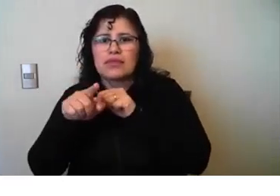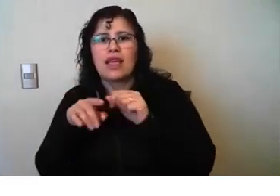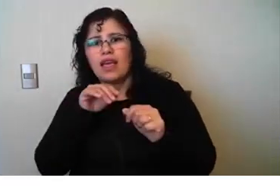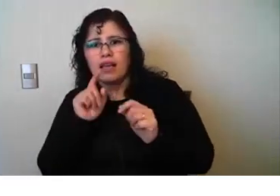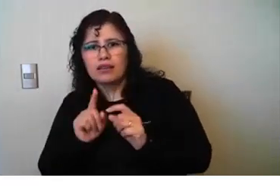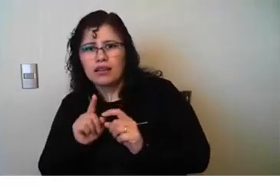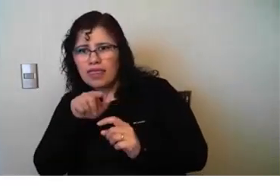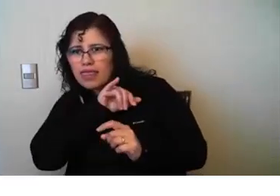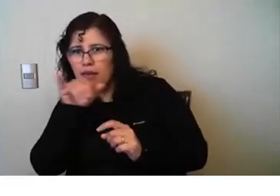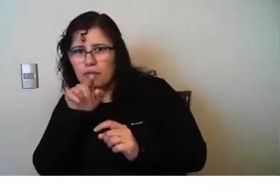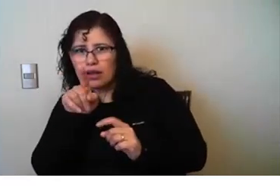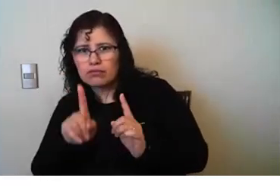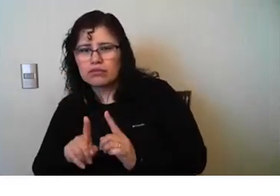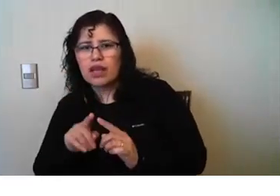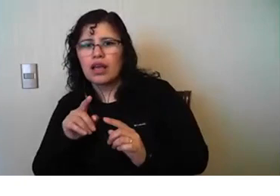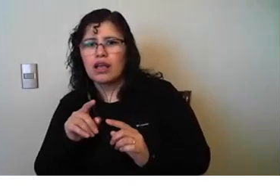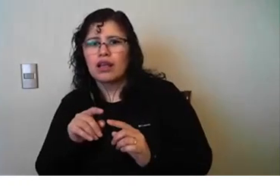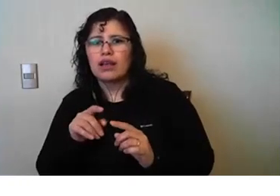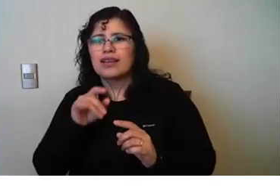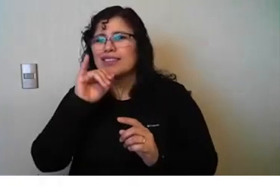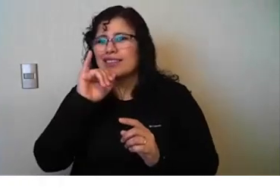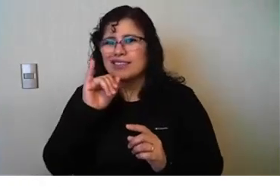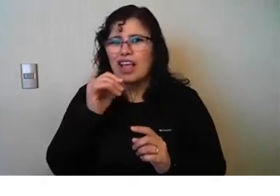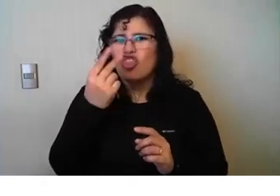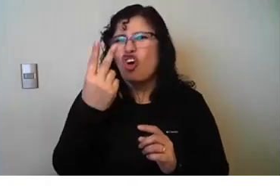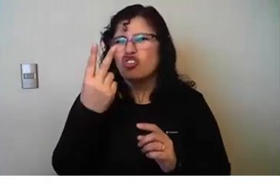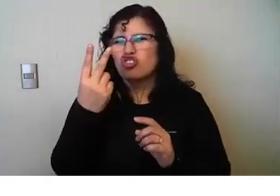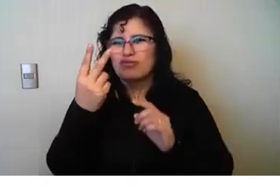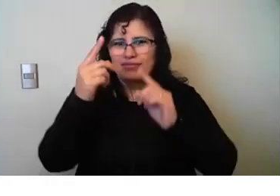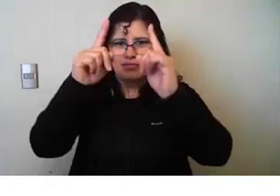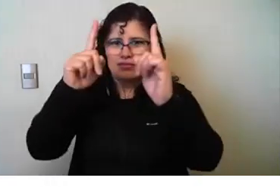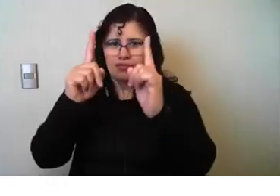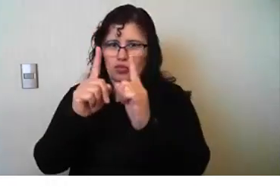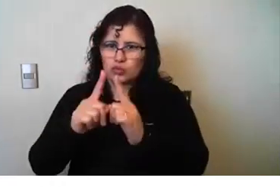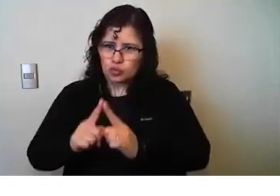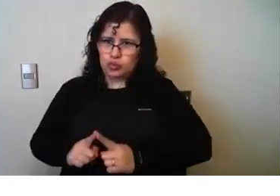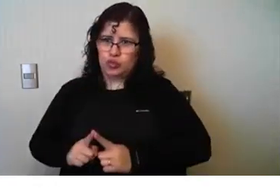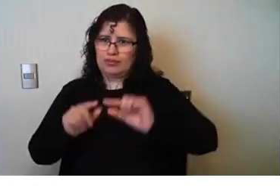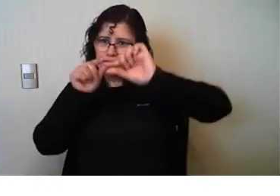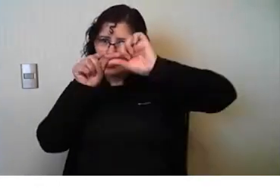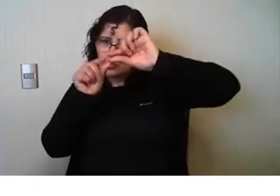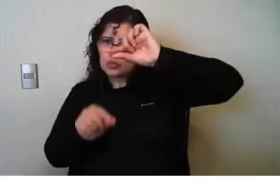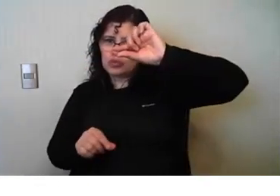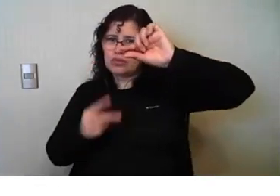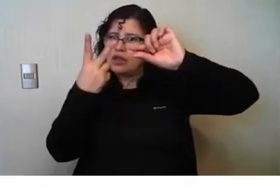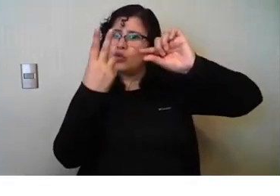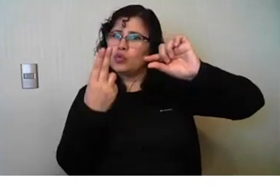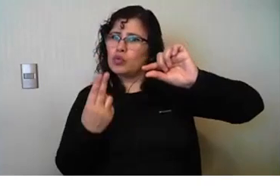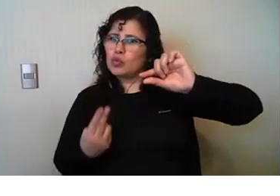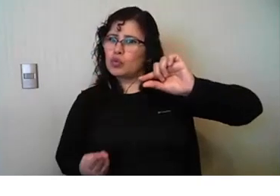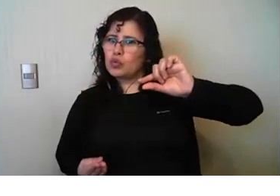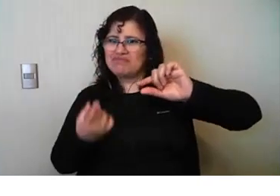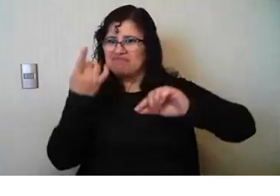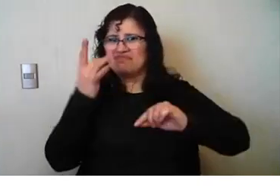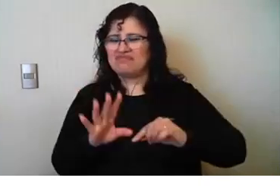esquema que, si bien originalmente son dos, se fusionan rápidamente para ir por esta fisura mediana anterior.